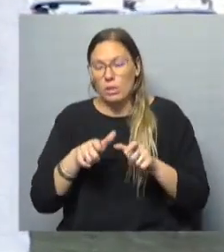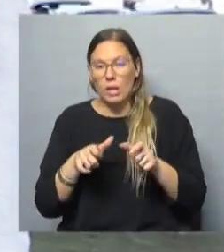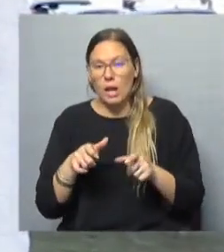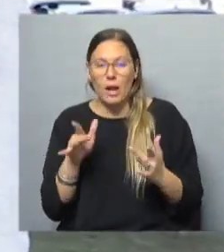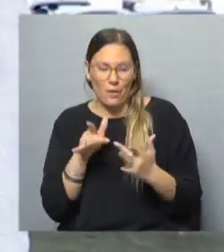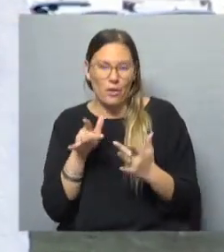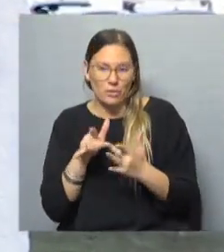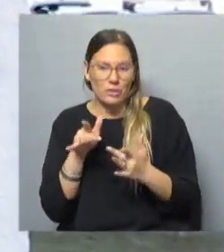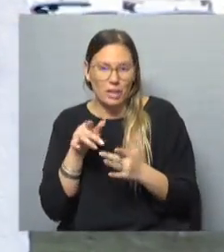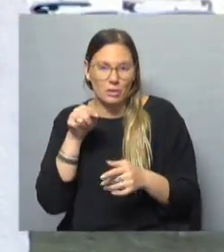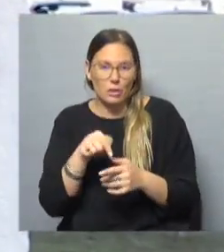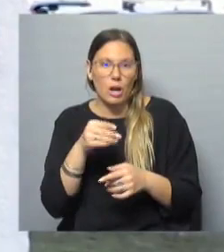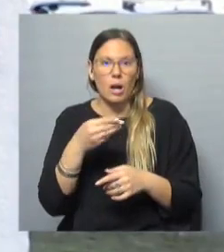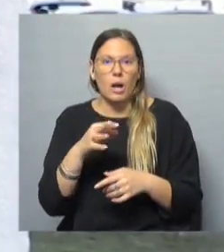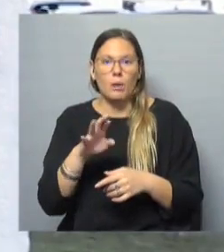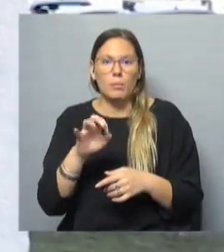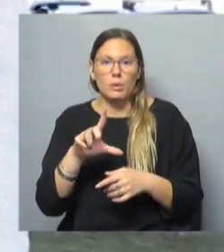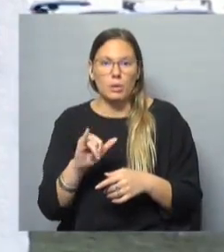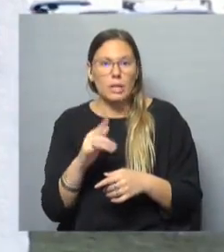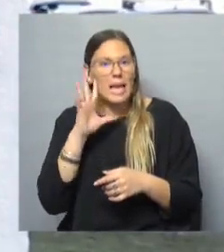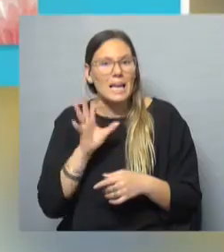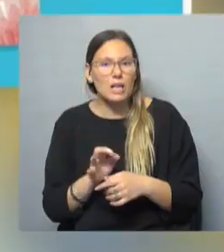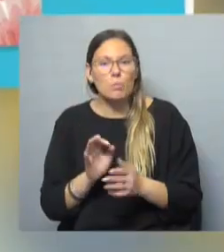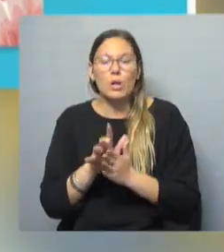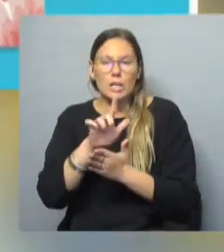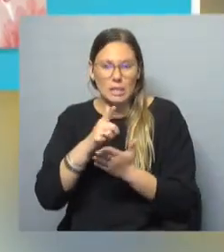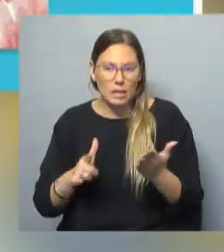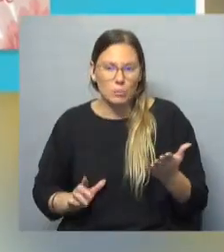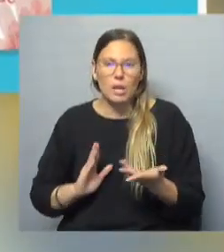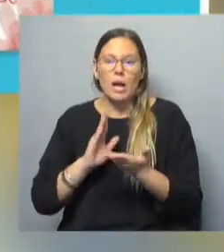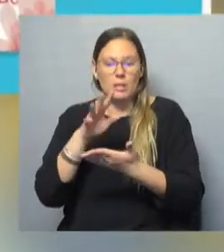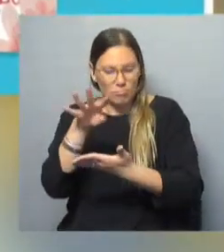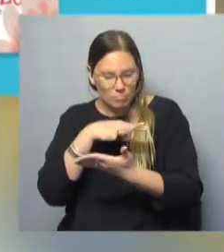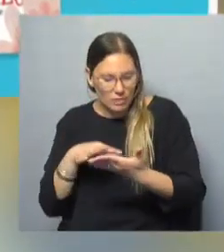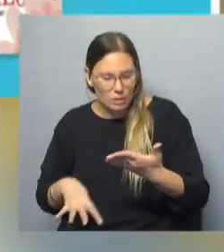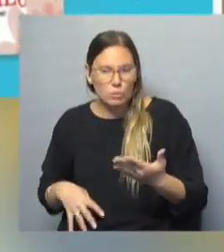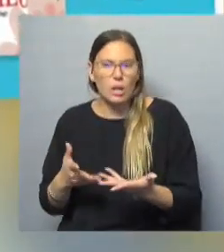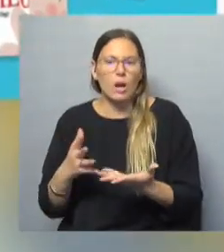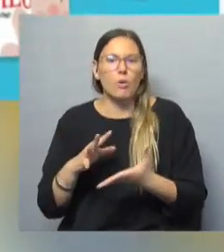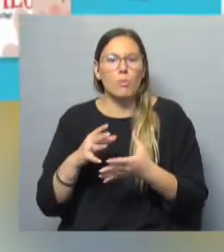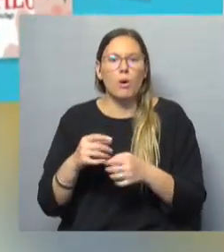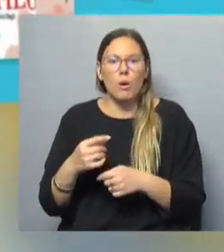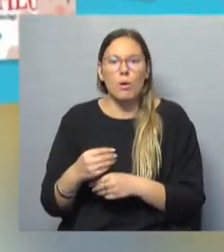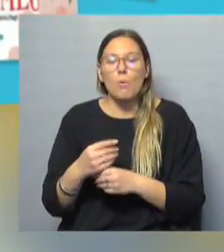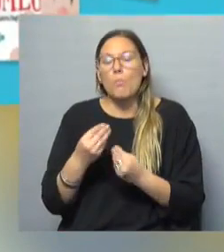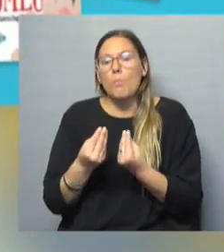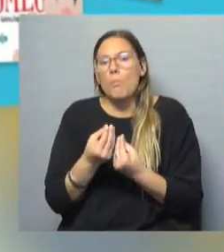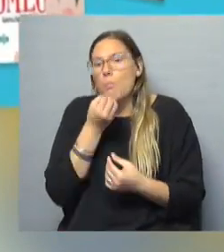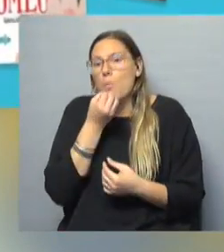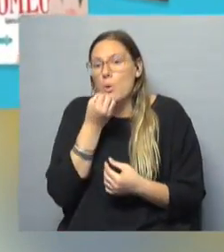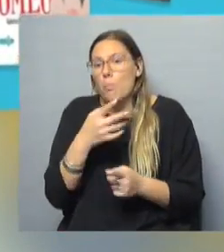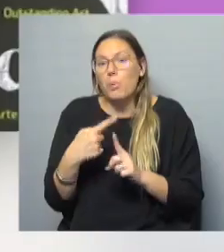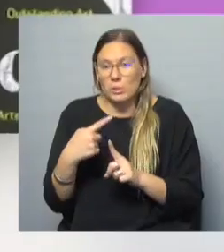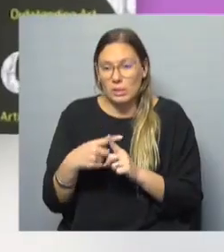manera vinculadas a Broly, entendemos la literatura y el acceso a la lectura como algo que nos formó y que nos impactó muchísimo.